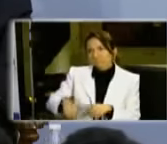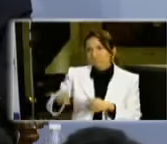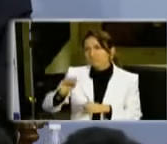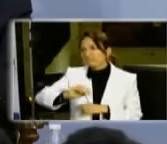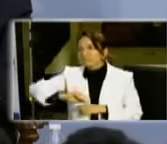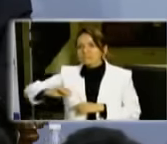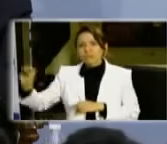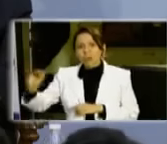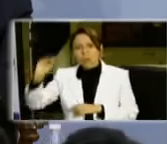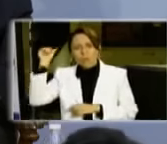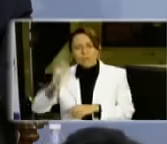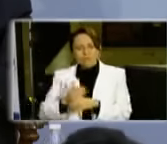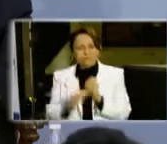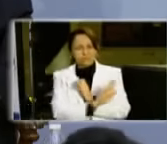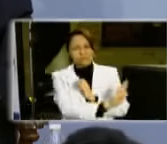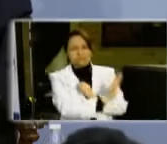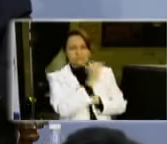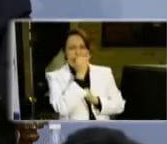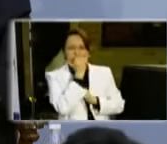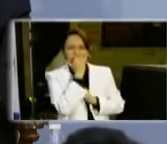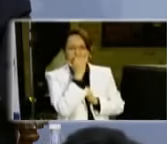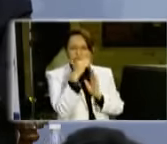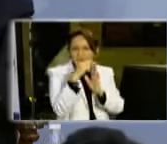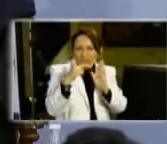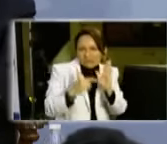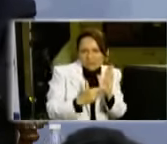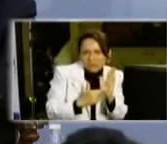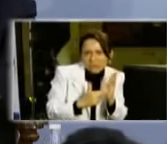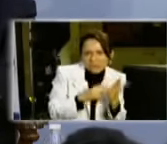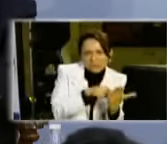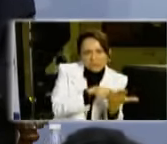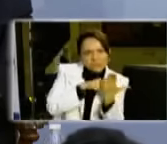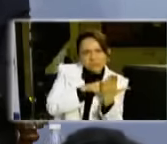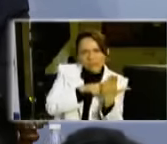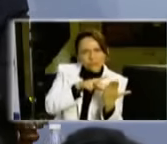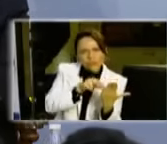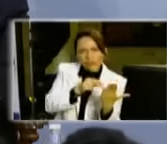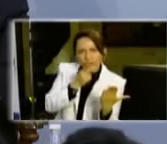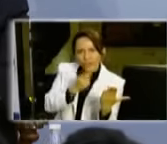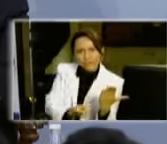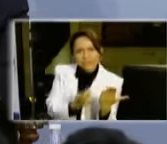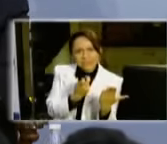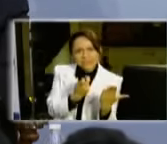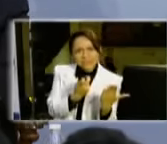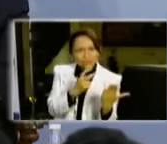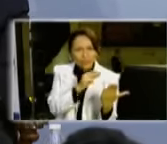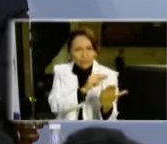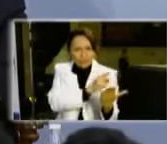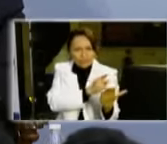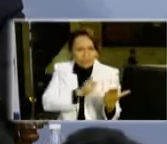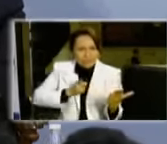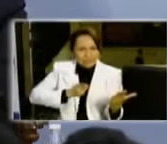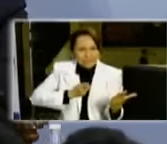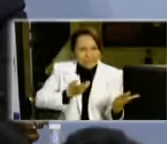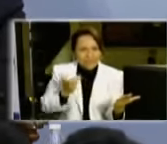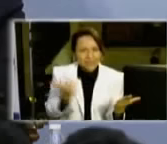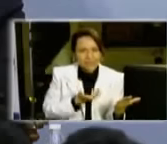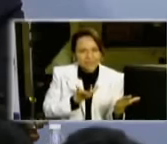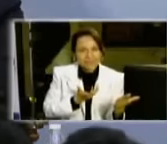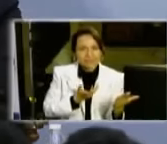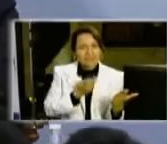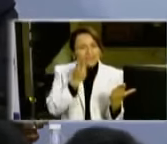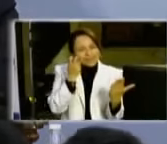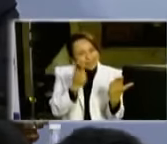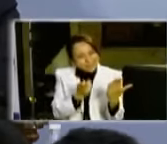en el Estatuto del Tribunal Penal Internacional, que dice que esas cosas tienen que decidirlas en el Consejo de Seguridad de Naciones Unidas. Es una institución